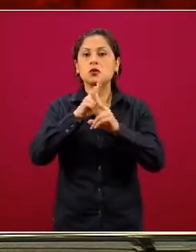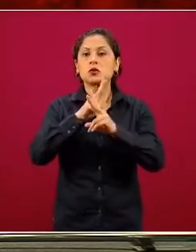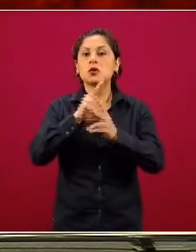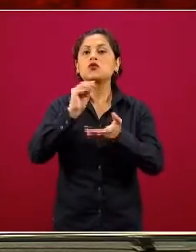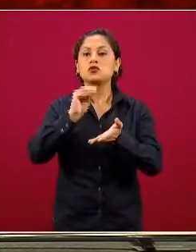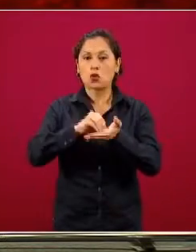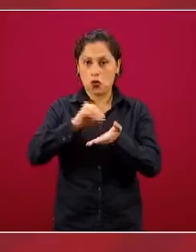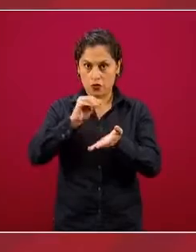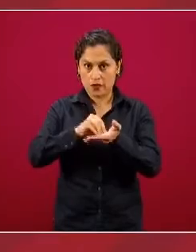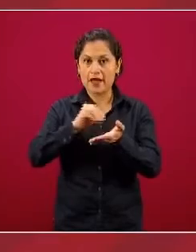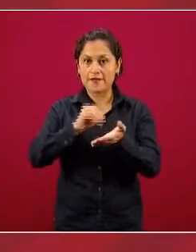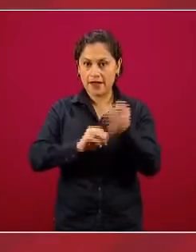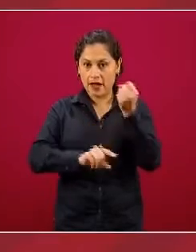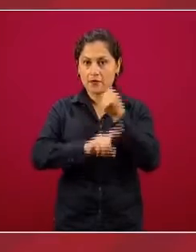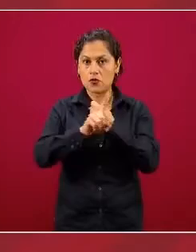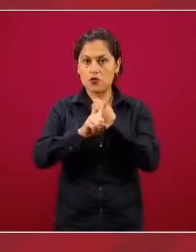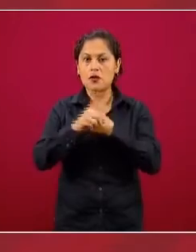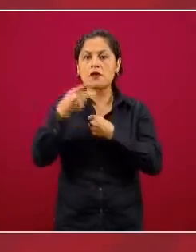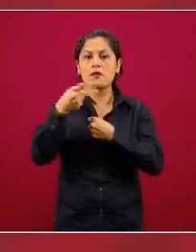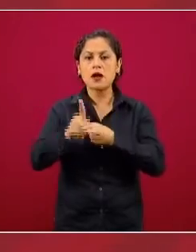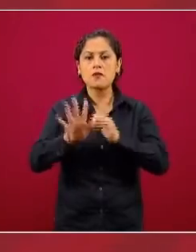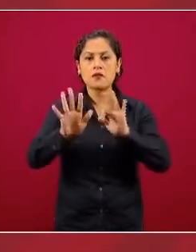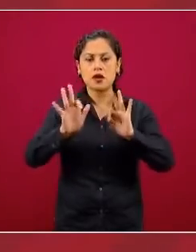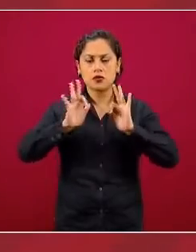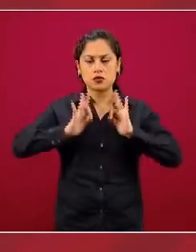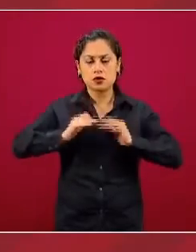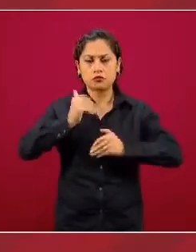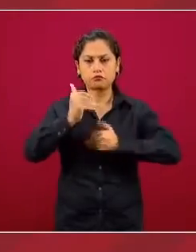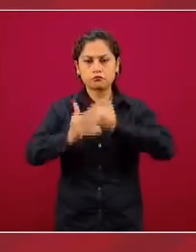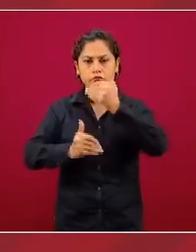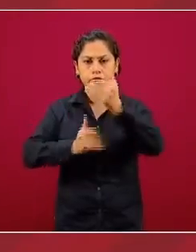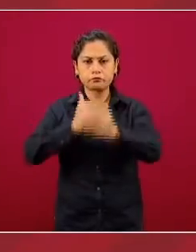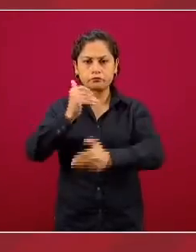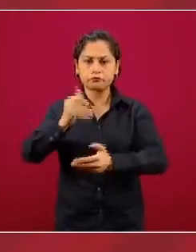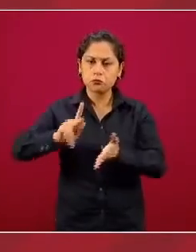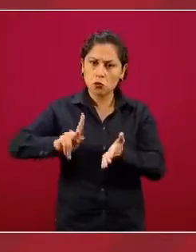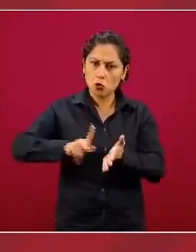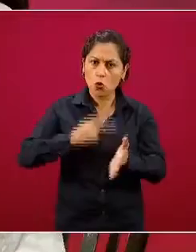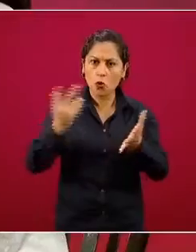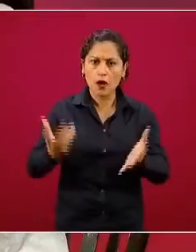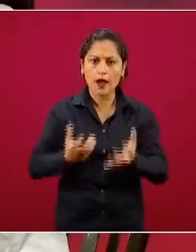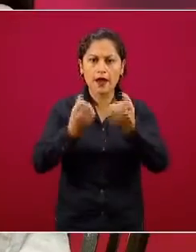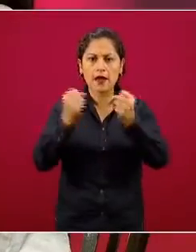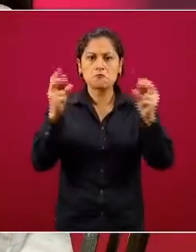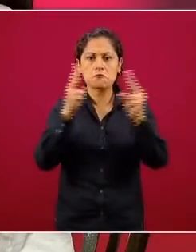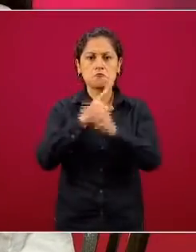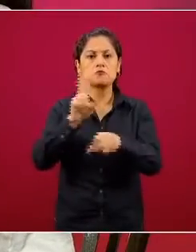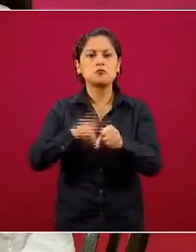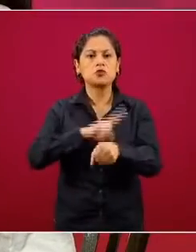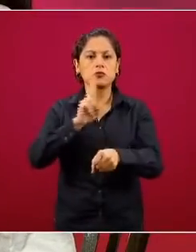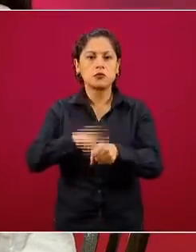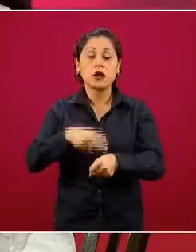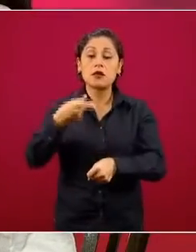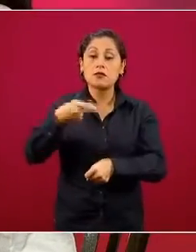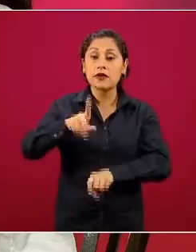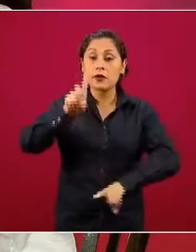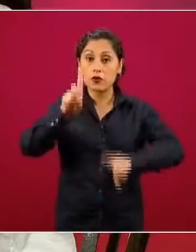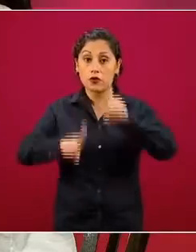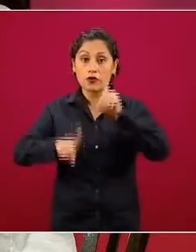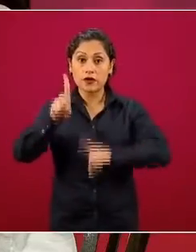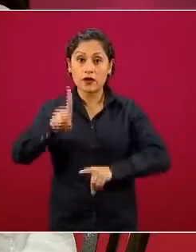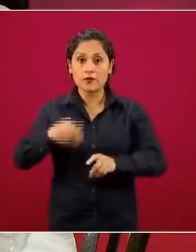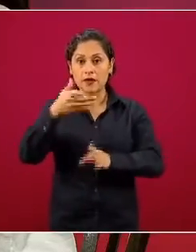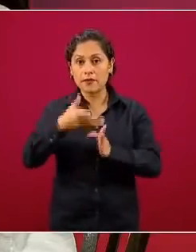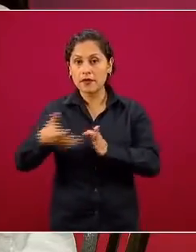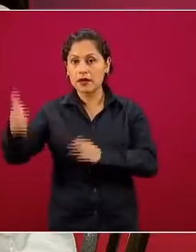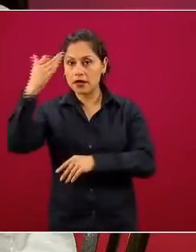momento se irán recuperando a tiempos variables de acuerdo con el grado de daño, la duración de la